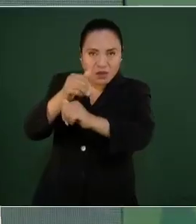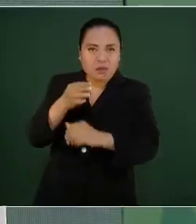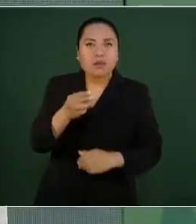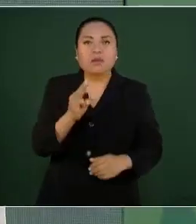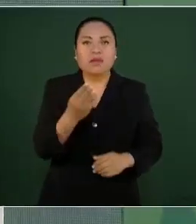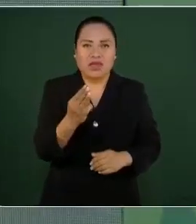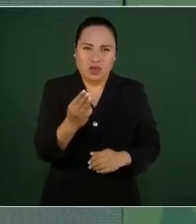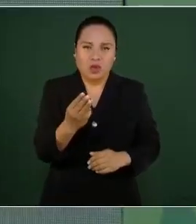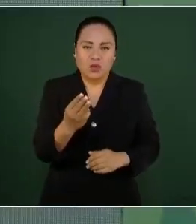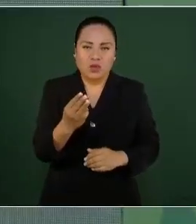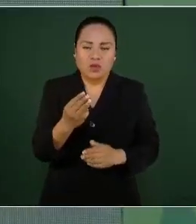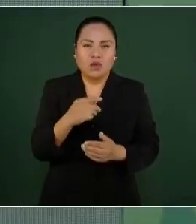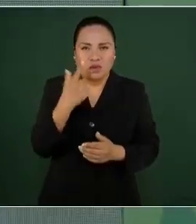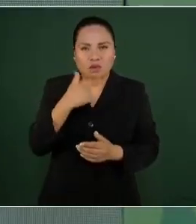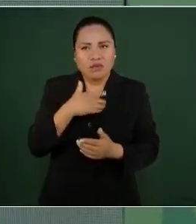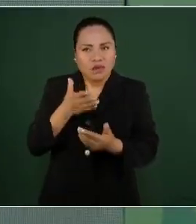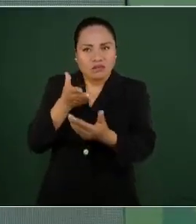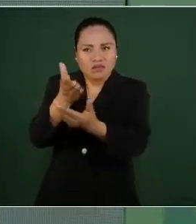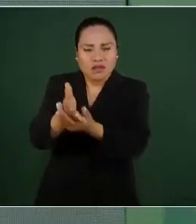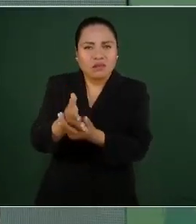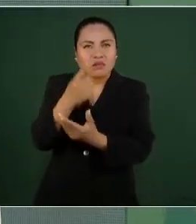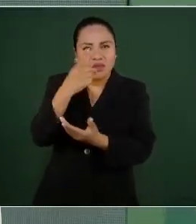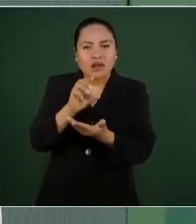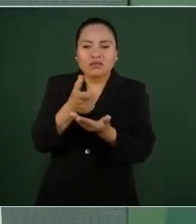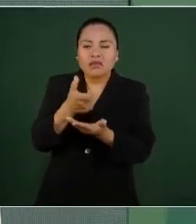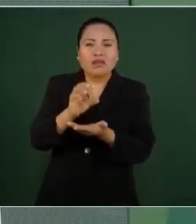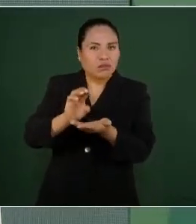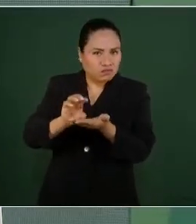entregar lo que les corresponde.